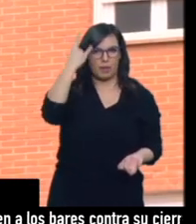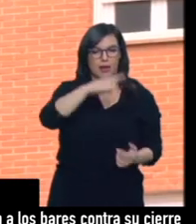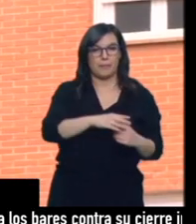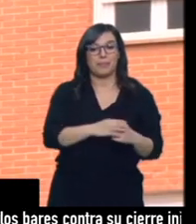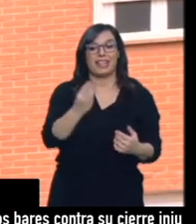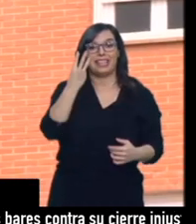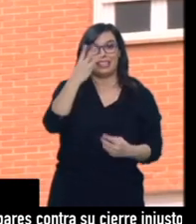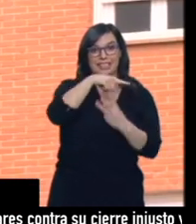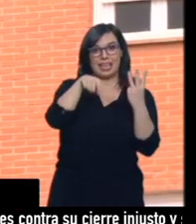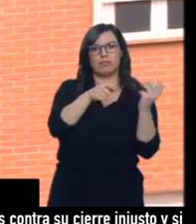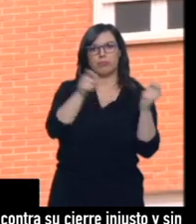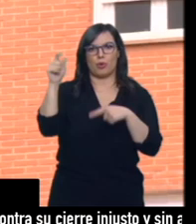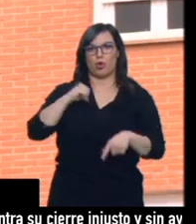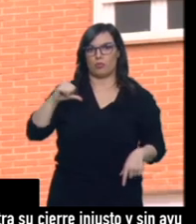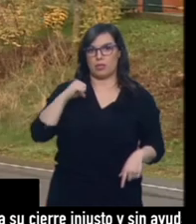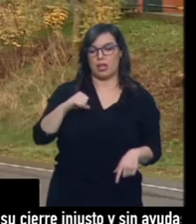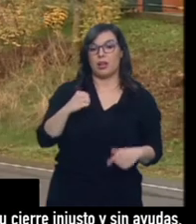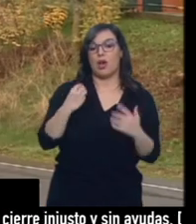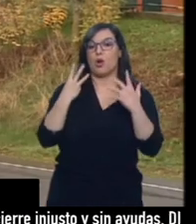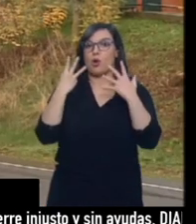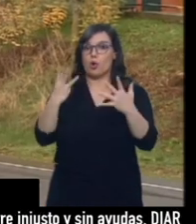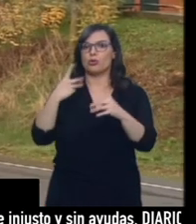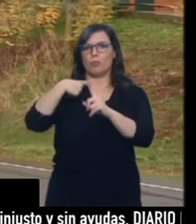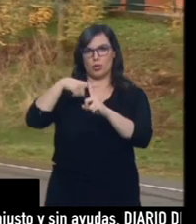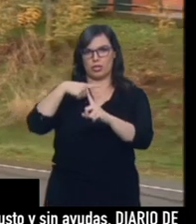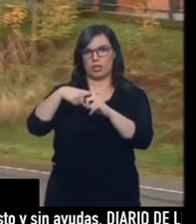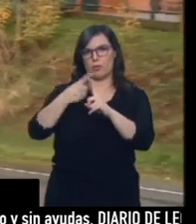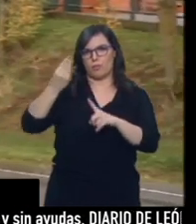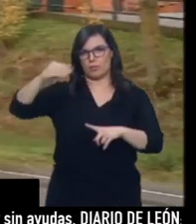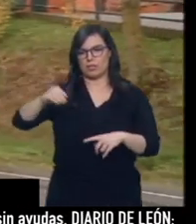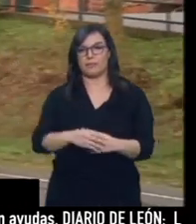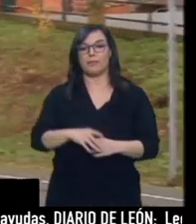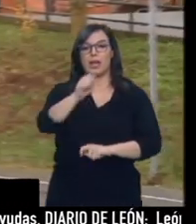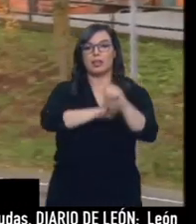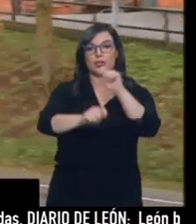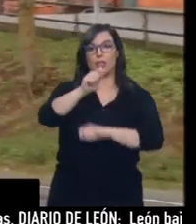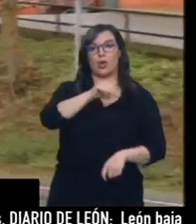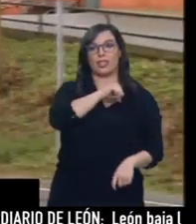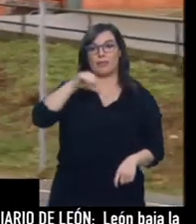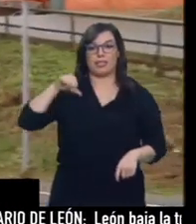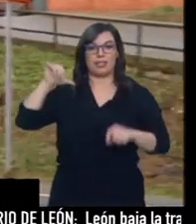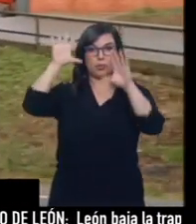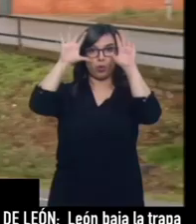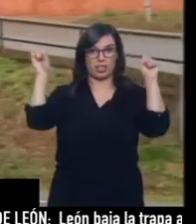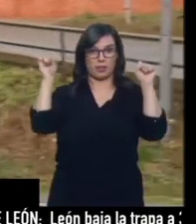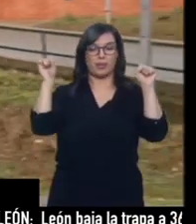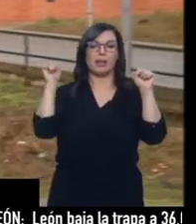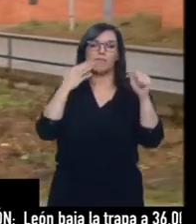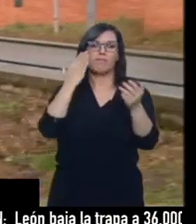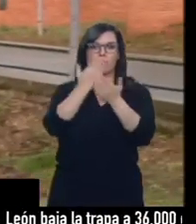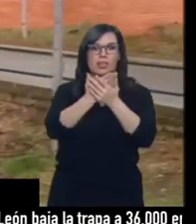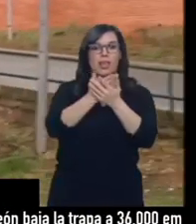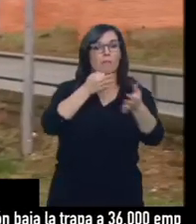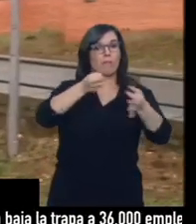ellos se encuentran hospitalizados y 8 más han dado positivo. La Asociación Independientes por la Guardia Civil pide una revisión